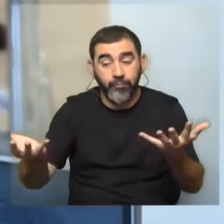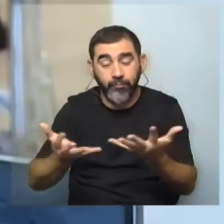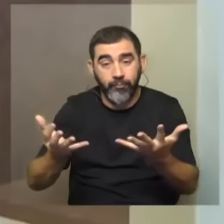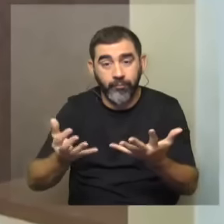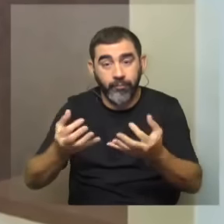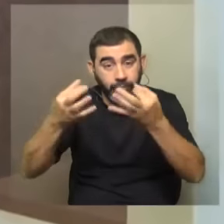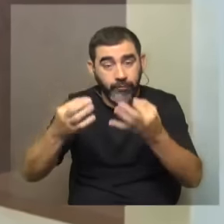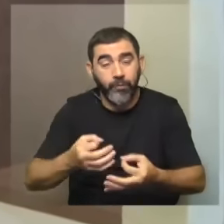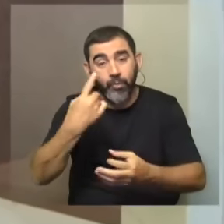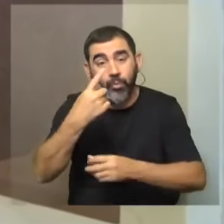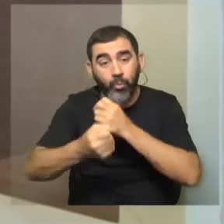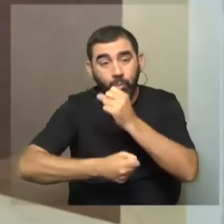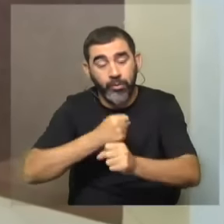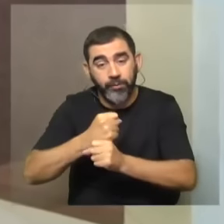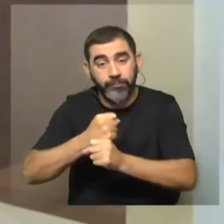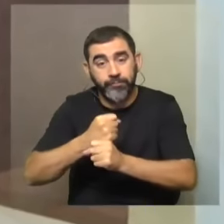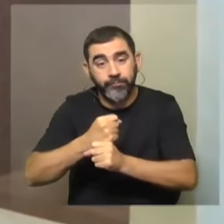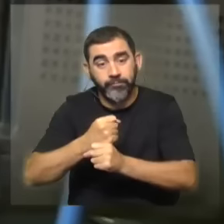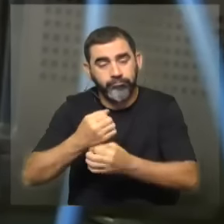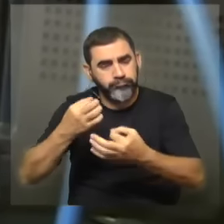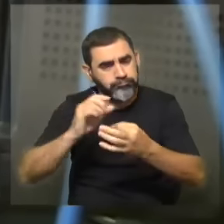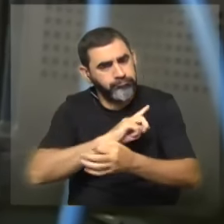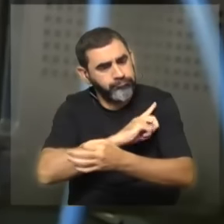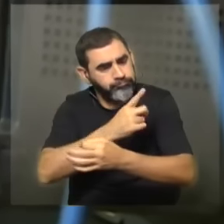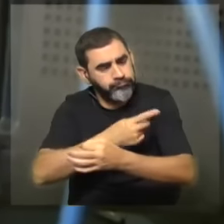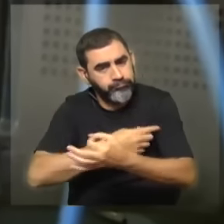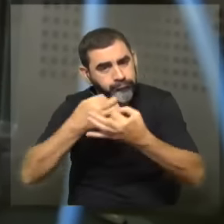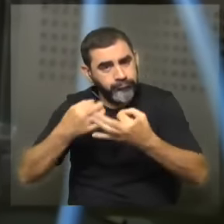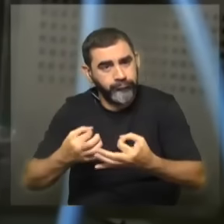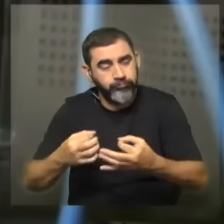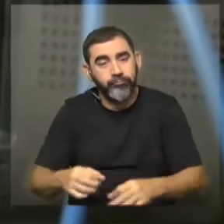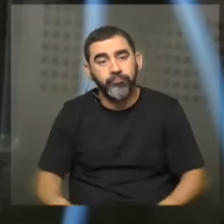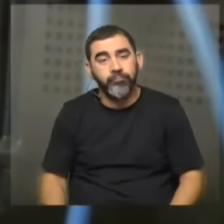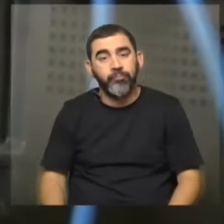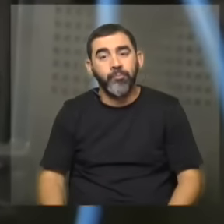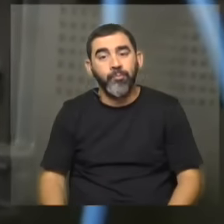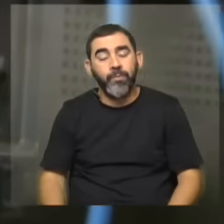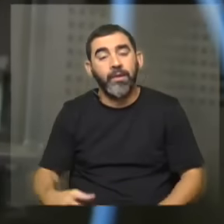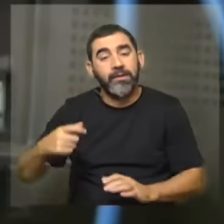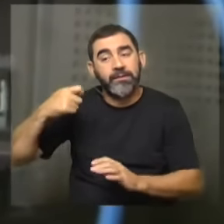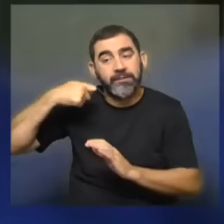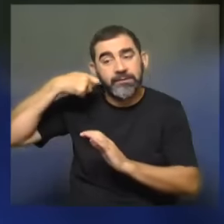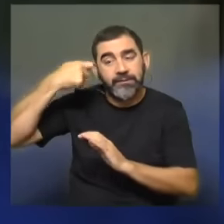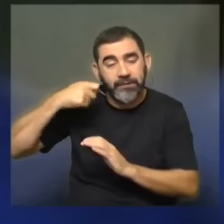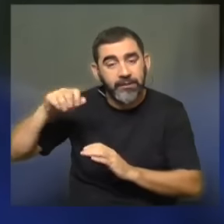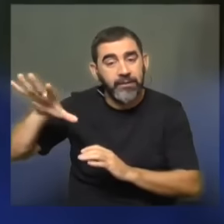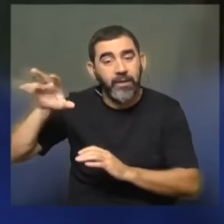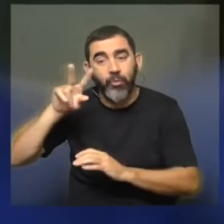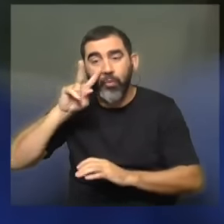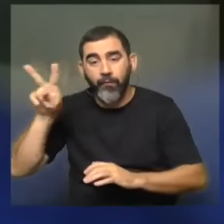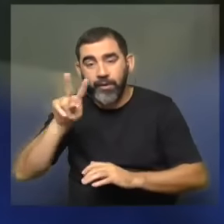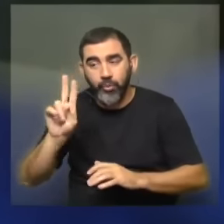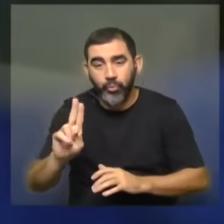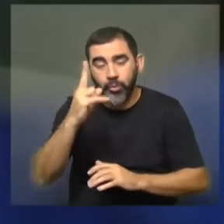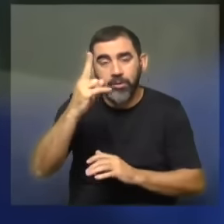cumple como decís un año está está consolidada Está conformada o sea el cine y el audiovisual uruguayo